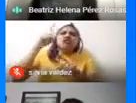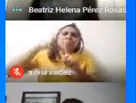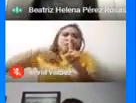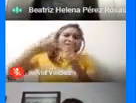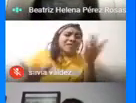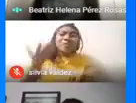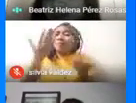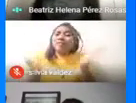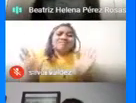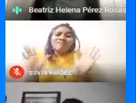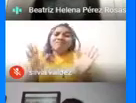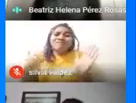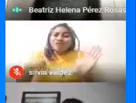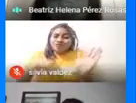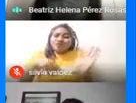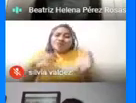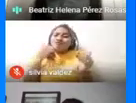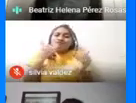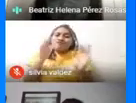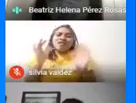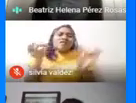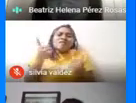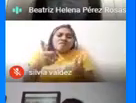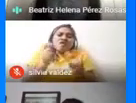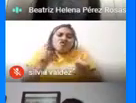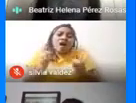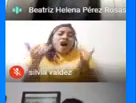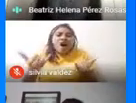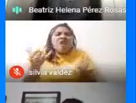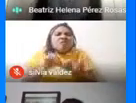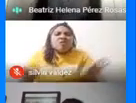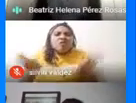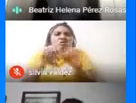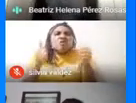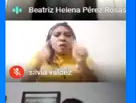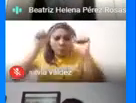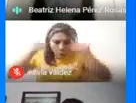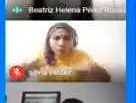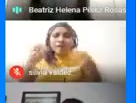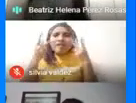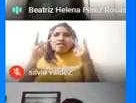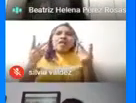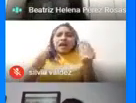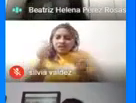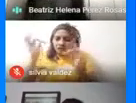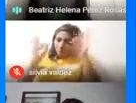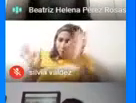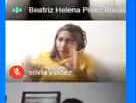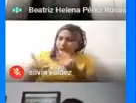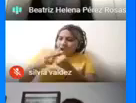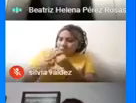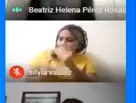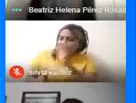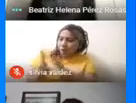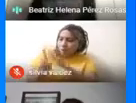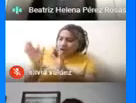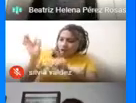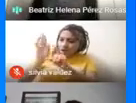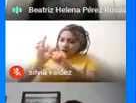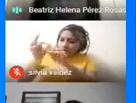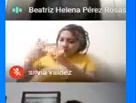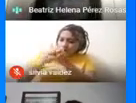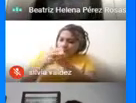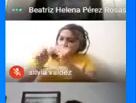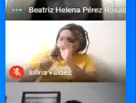lotería pues no está bien. Lo que es importante es que ahorita en este momento de alistamiento podamos ir haciendo cosas y generando herramientas que nos permita